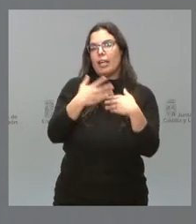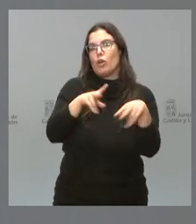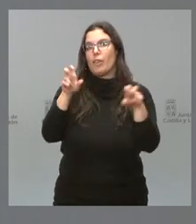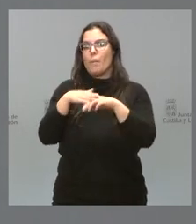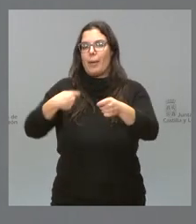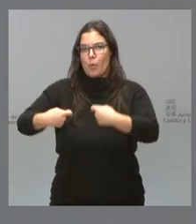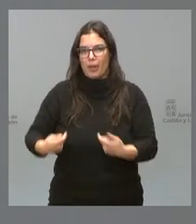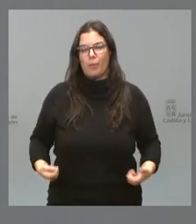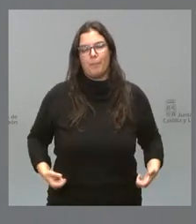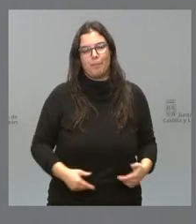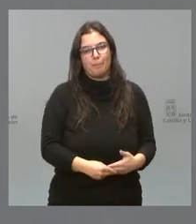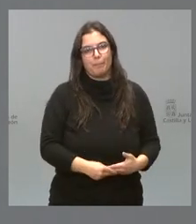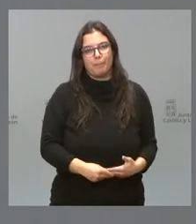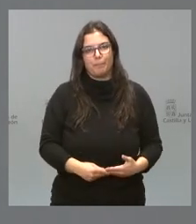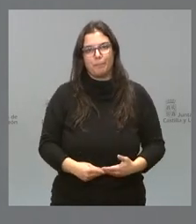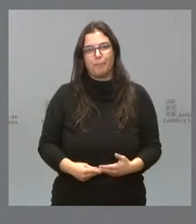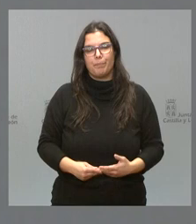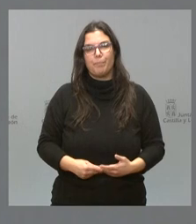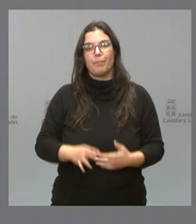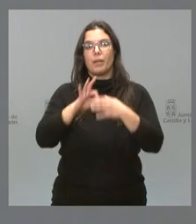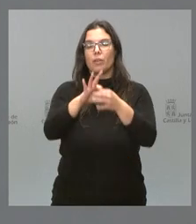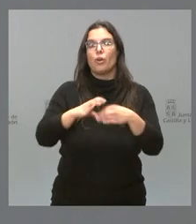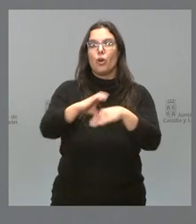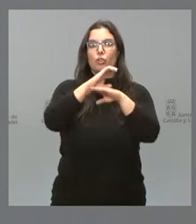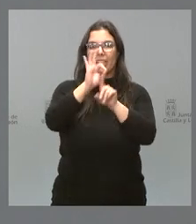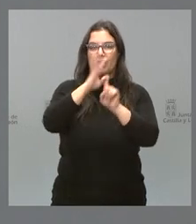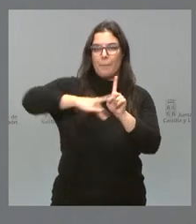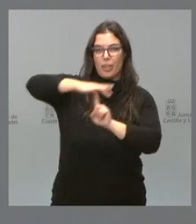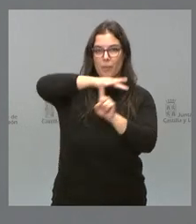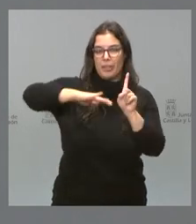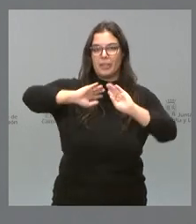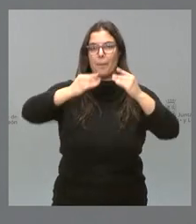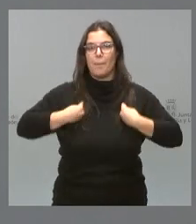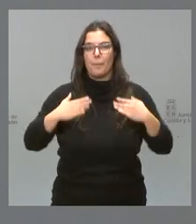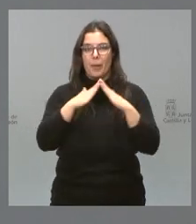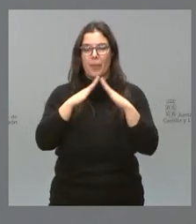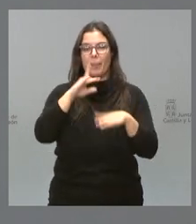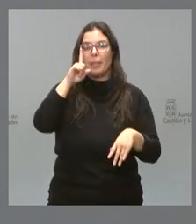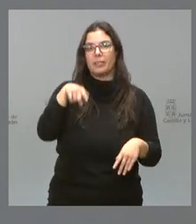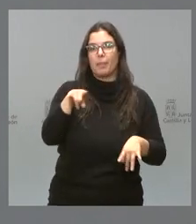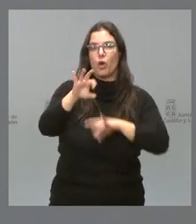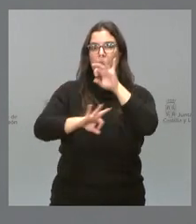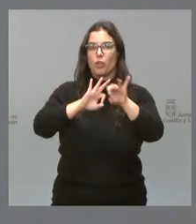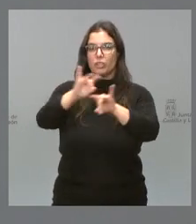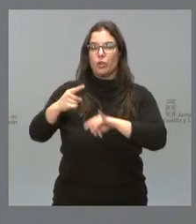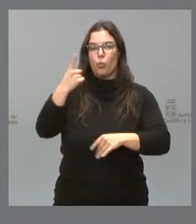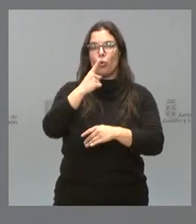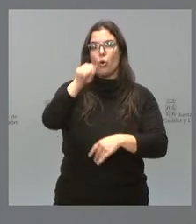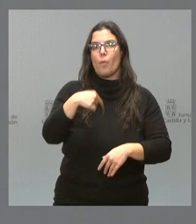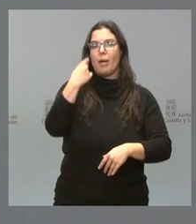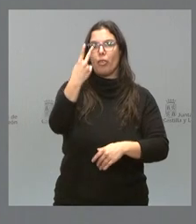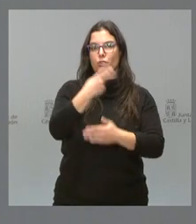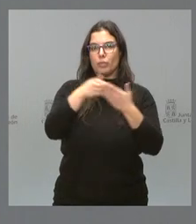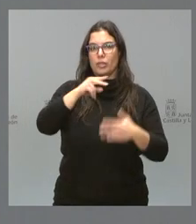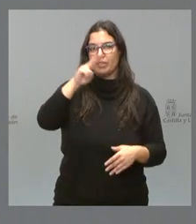comercio en relación con la consejería de medio ambiente vivienda y ordenación territorial uno como millones de euros para la mejora